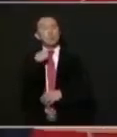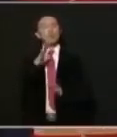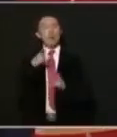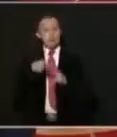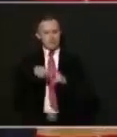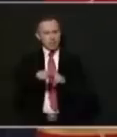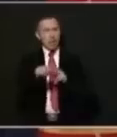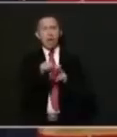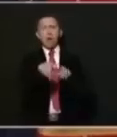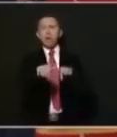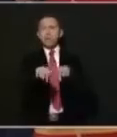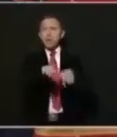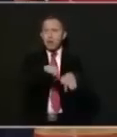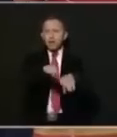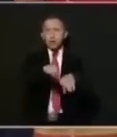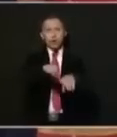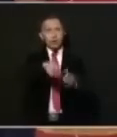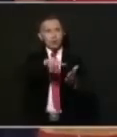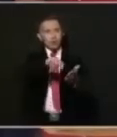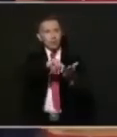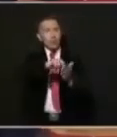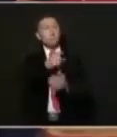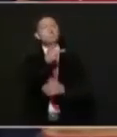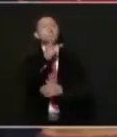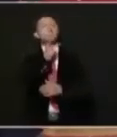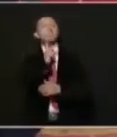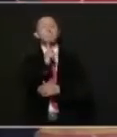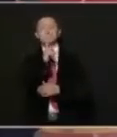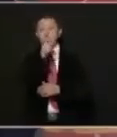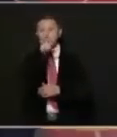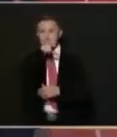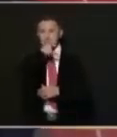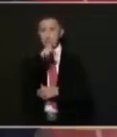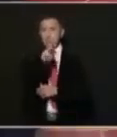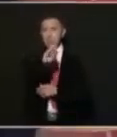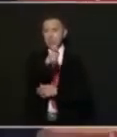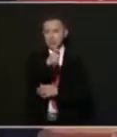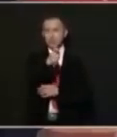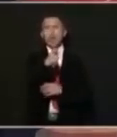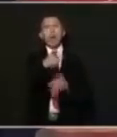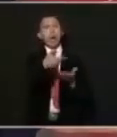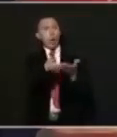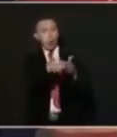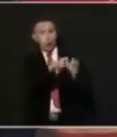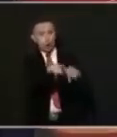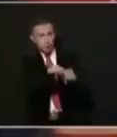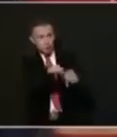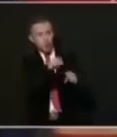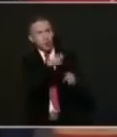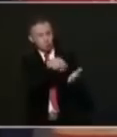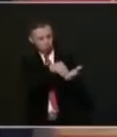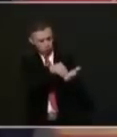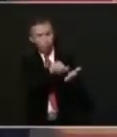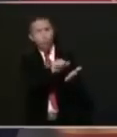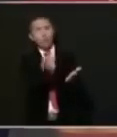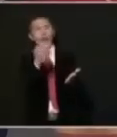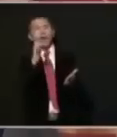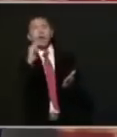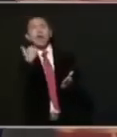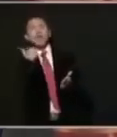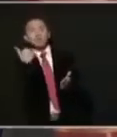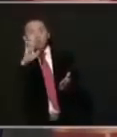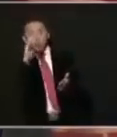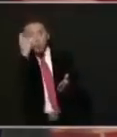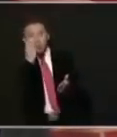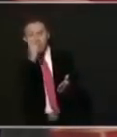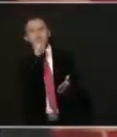técnicos de Pemex, activos y jubilados, lo mismo a los trabajadores activos